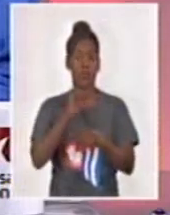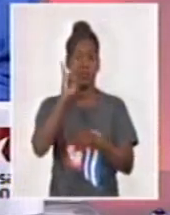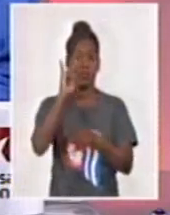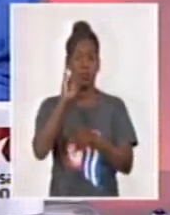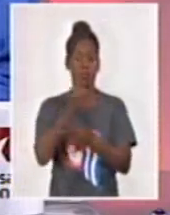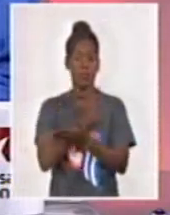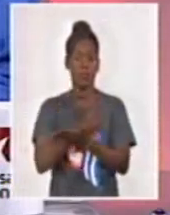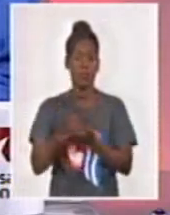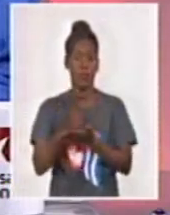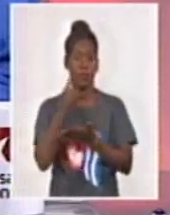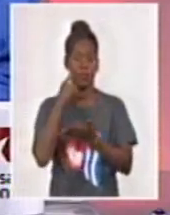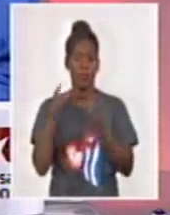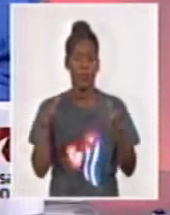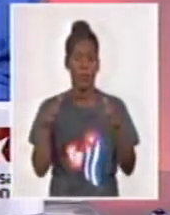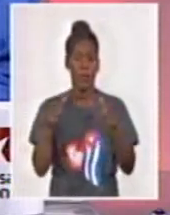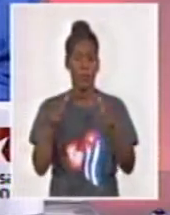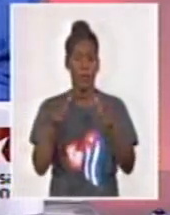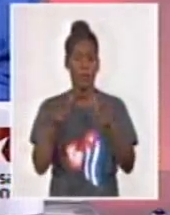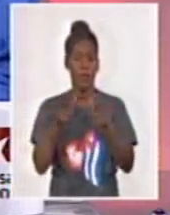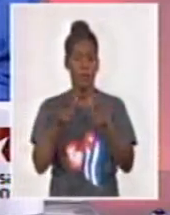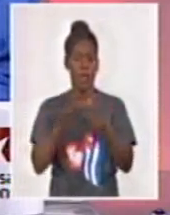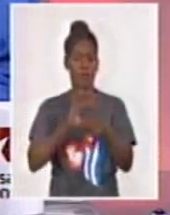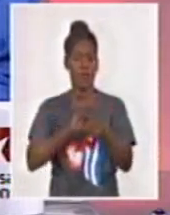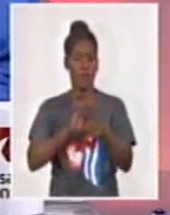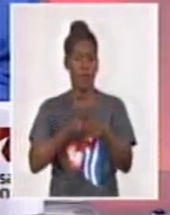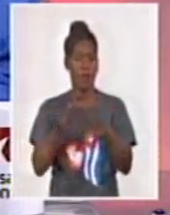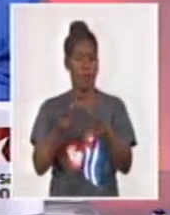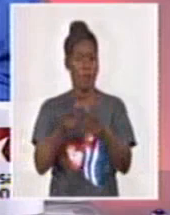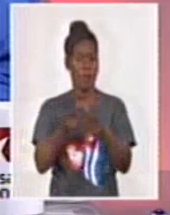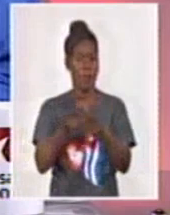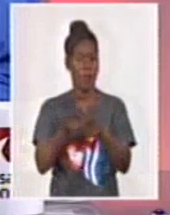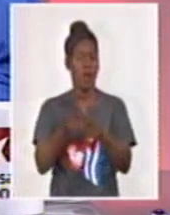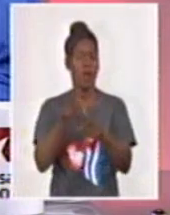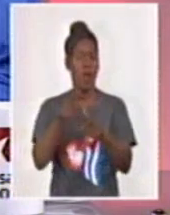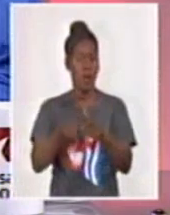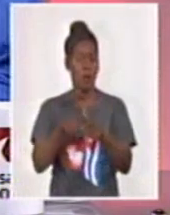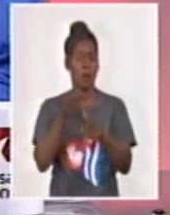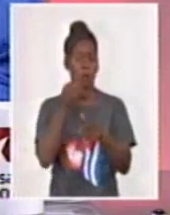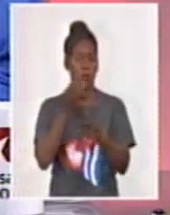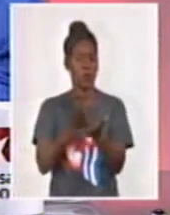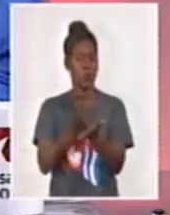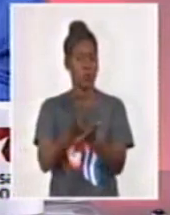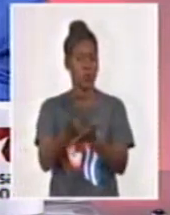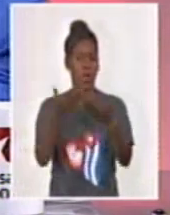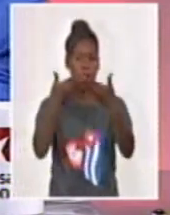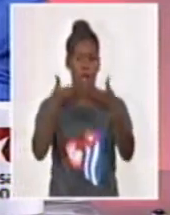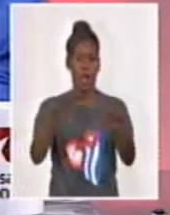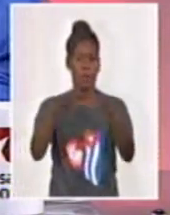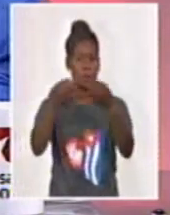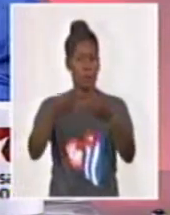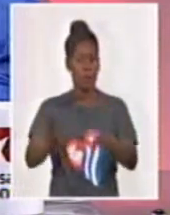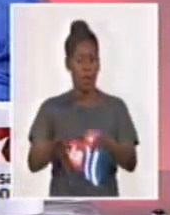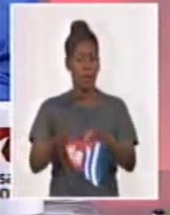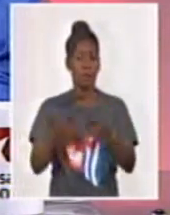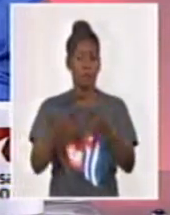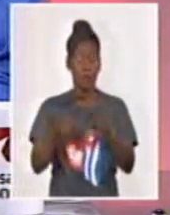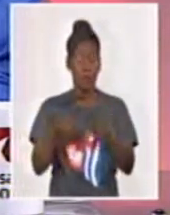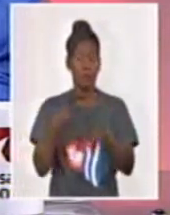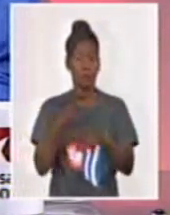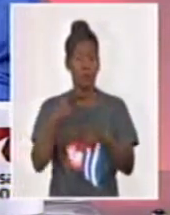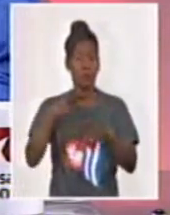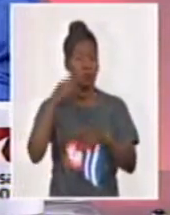bajando la tasa de incidencia y al mismo tiempo, por supuesto, la positividad de casos. Recordar